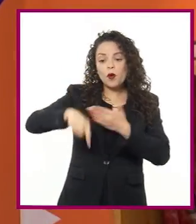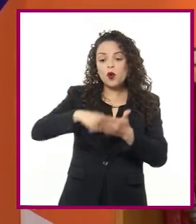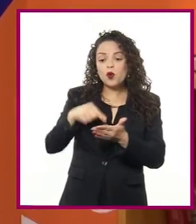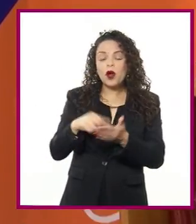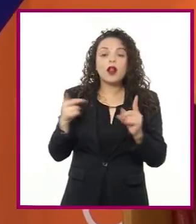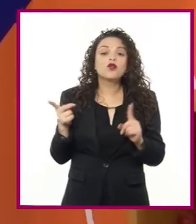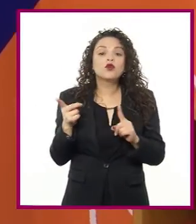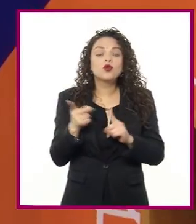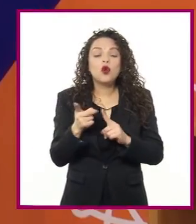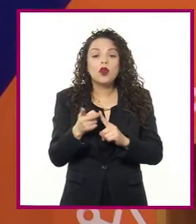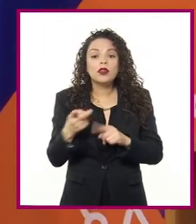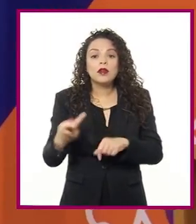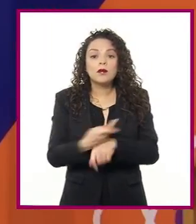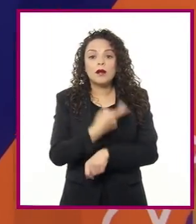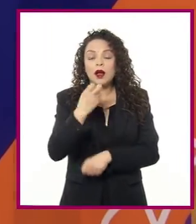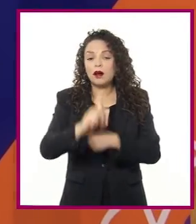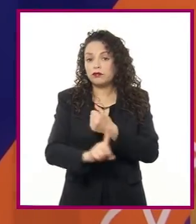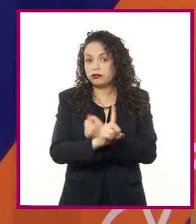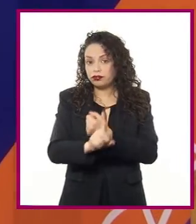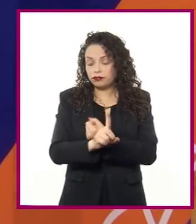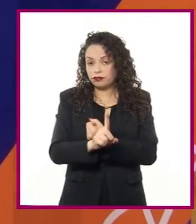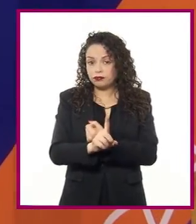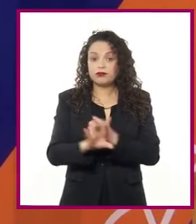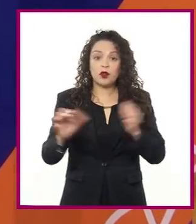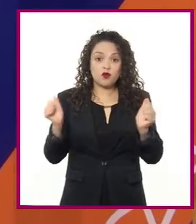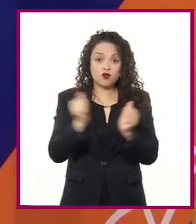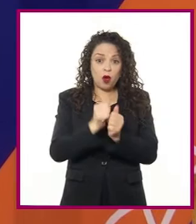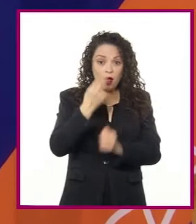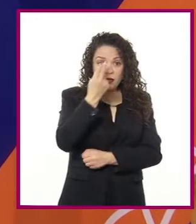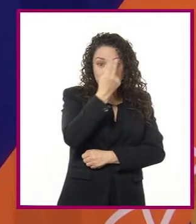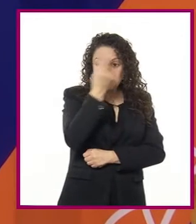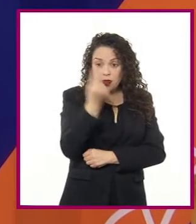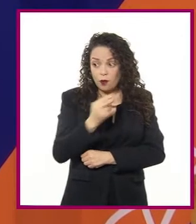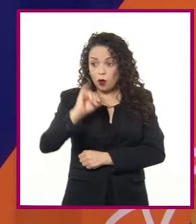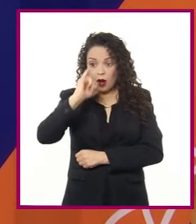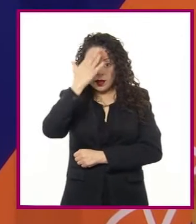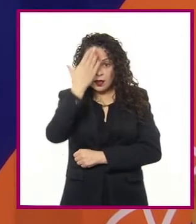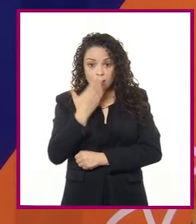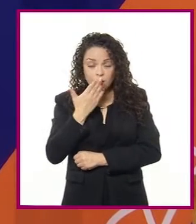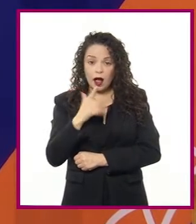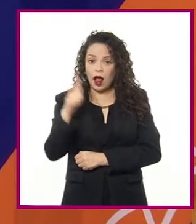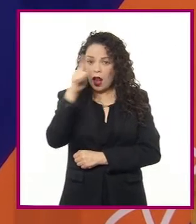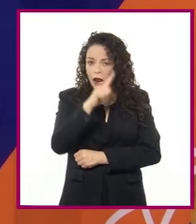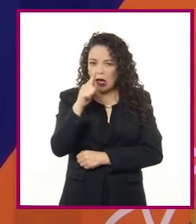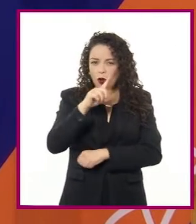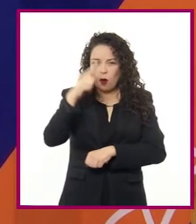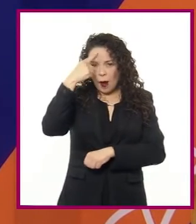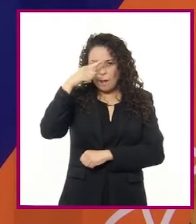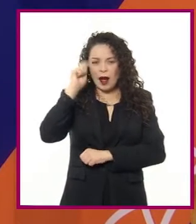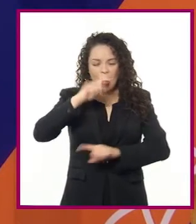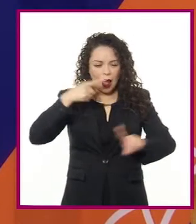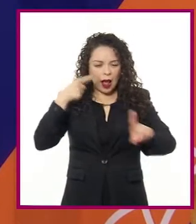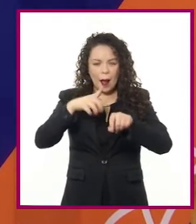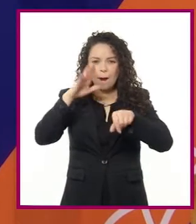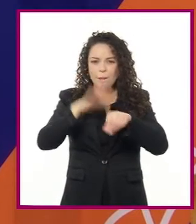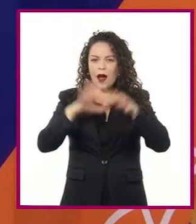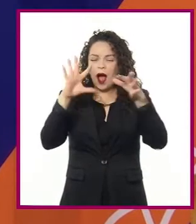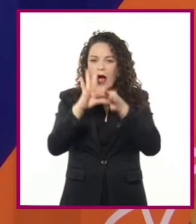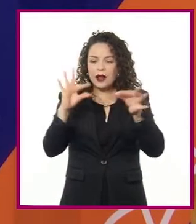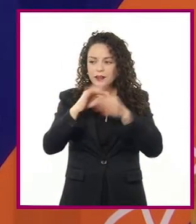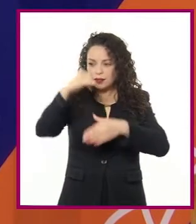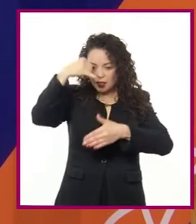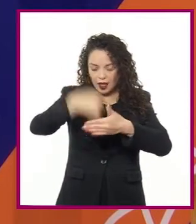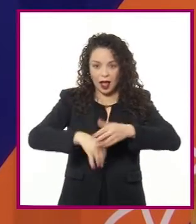los acontecimientos y, por medio de ilustraciones, transmitir un lenguaje descriptivo para evocar imágenes